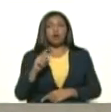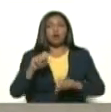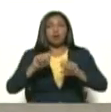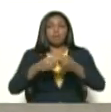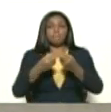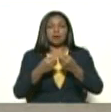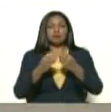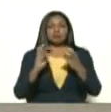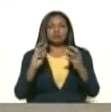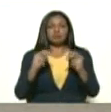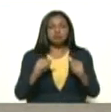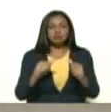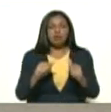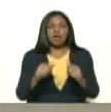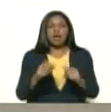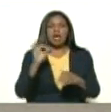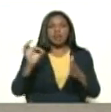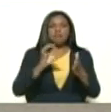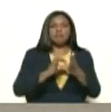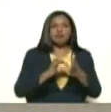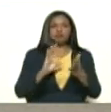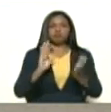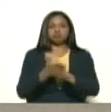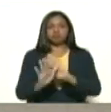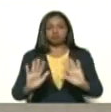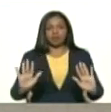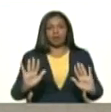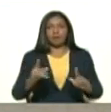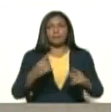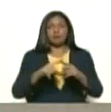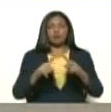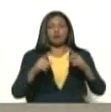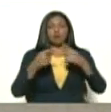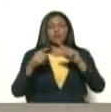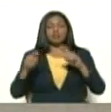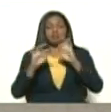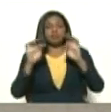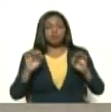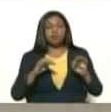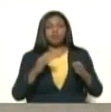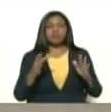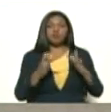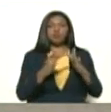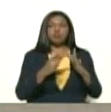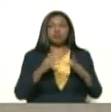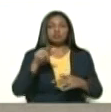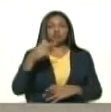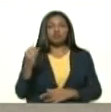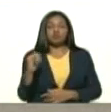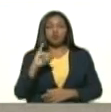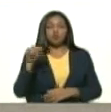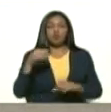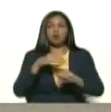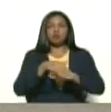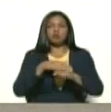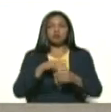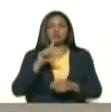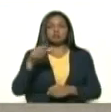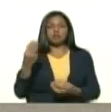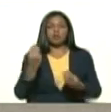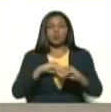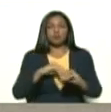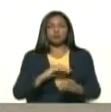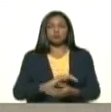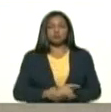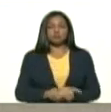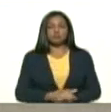virus. Pero hay otras formas de transmitirlo. ¿Verdad, doctor Jorge Rodríguez? ¿Qué dice? ¿Está de acuerdo?